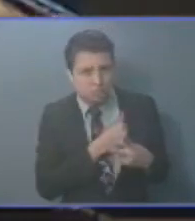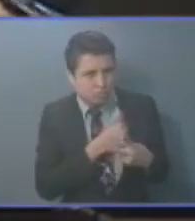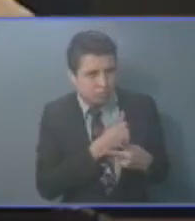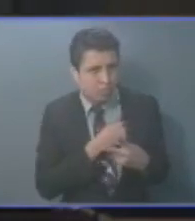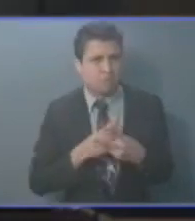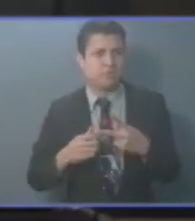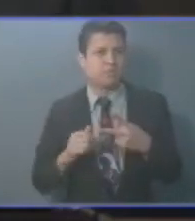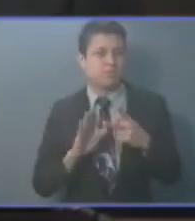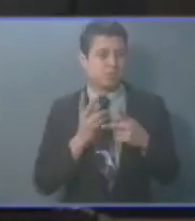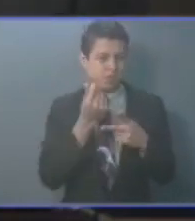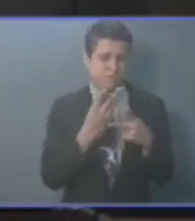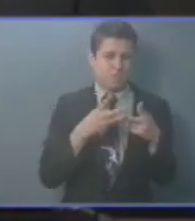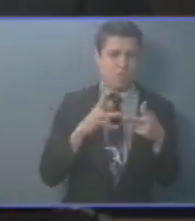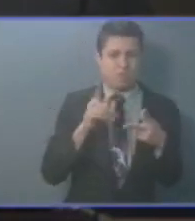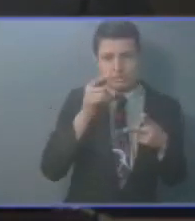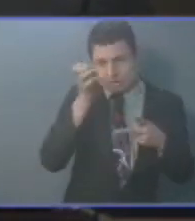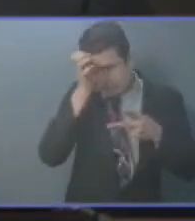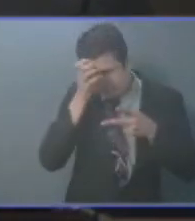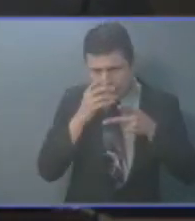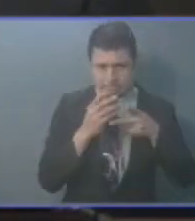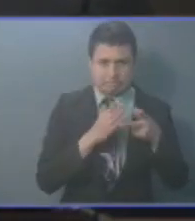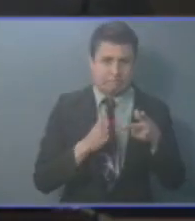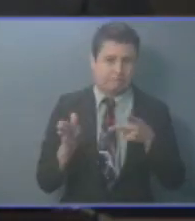los fondos no se están administrando bien.